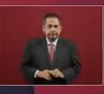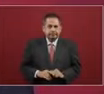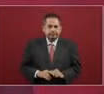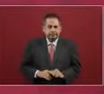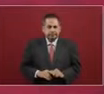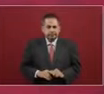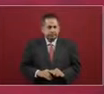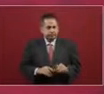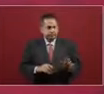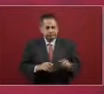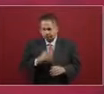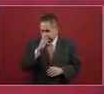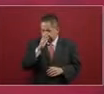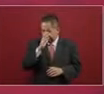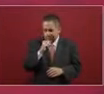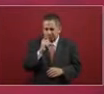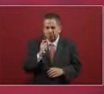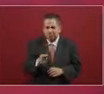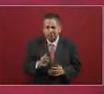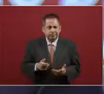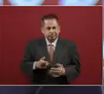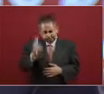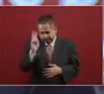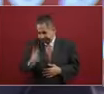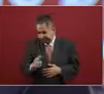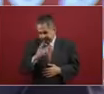hay cabida, la verdad,